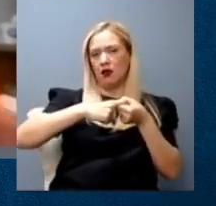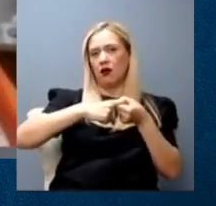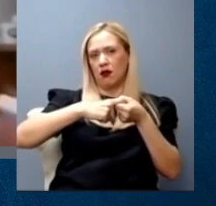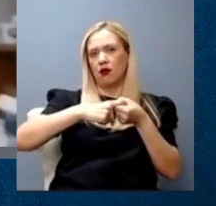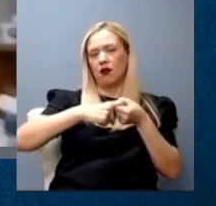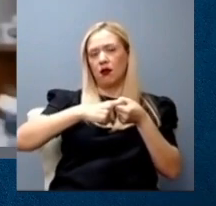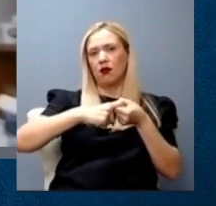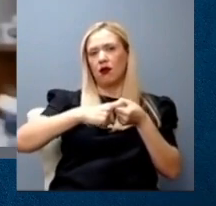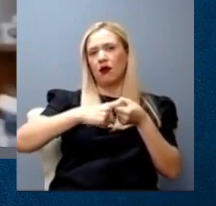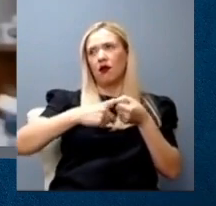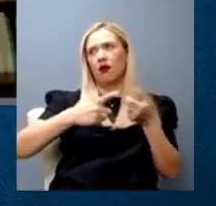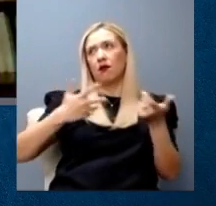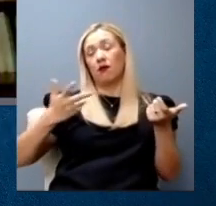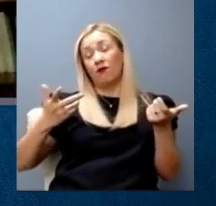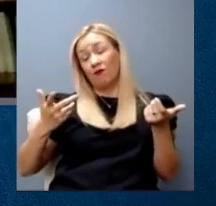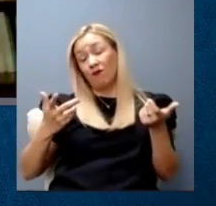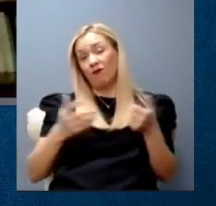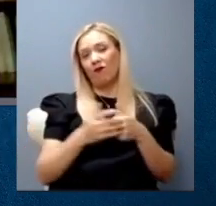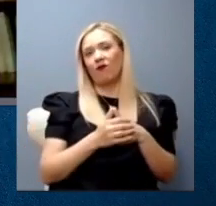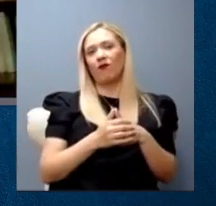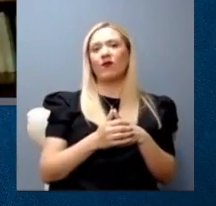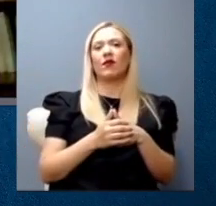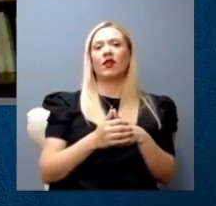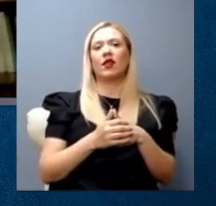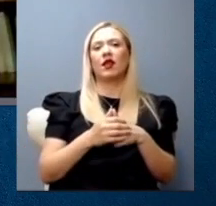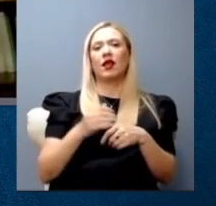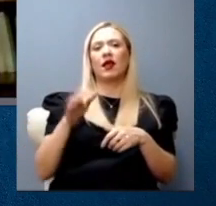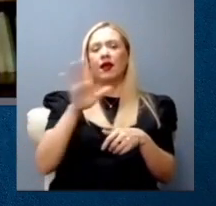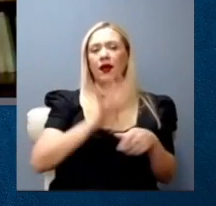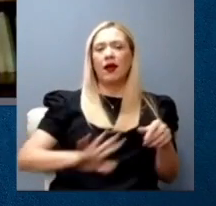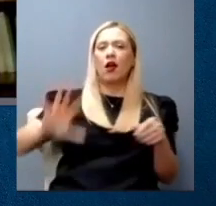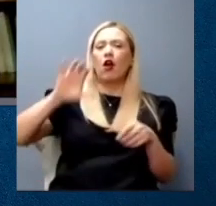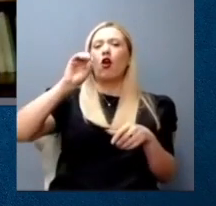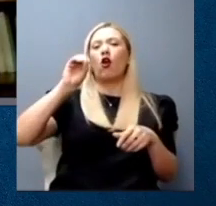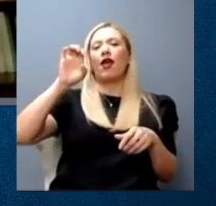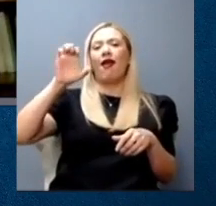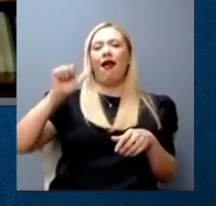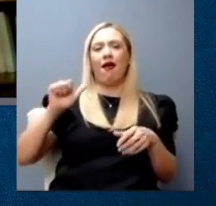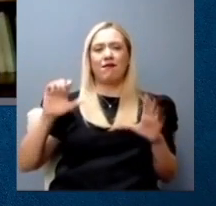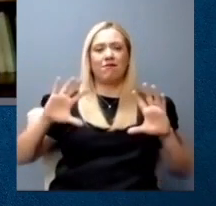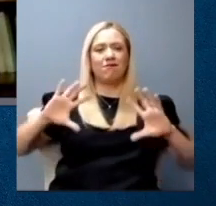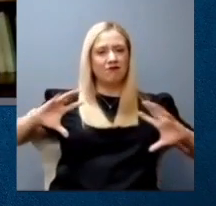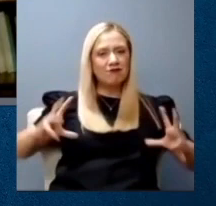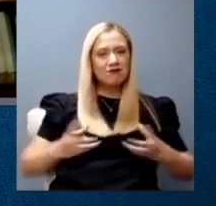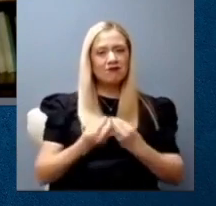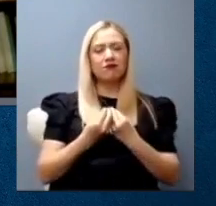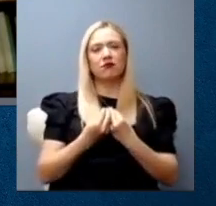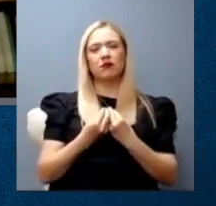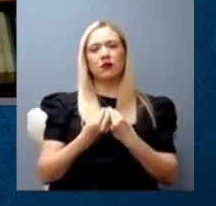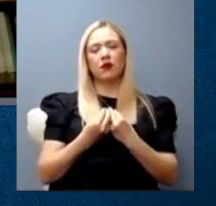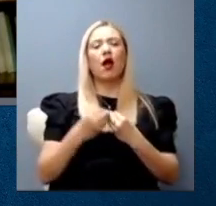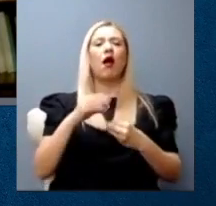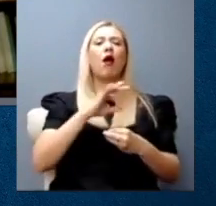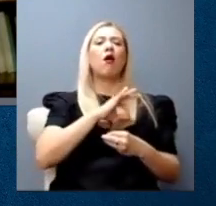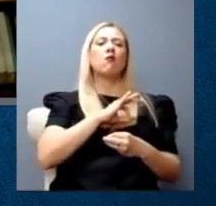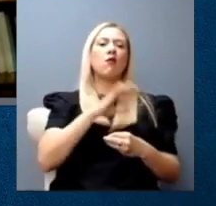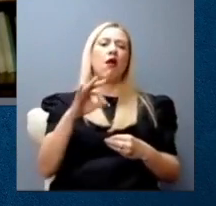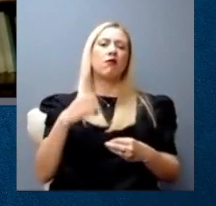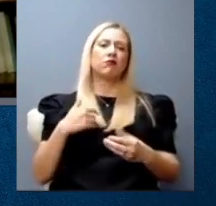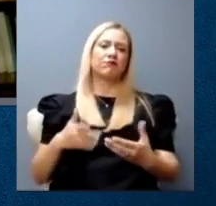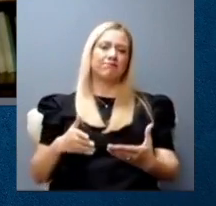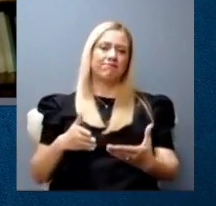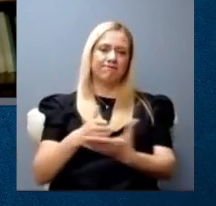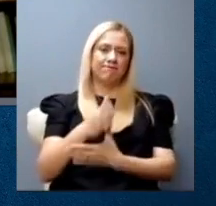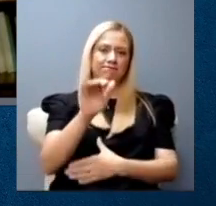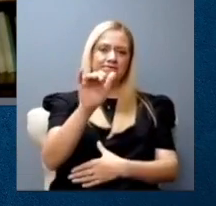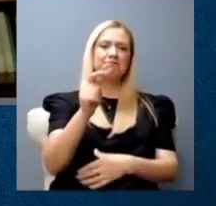no, dentro de los países en la OEA, donde la Comisión, por supuesto, puede ejercer su competencia, pero también ha